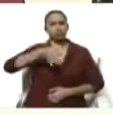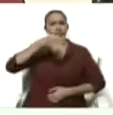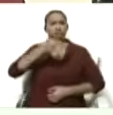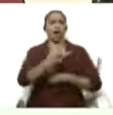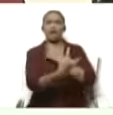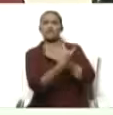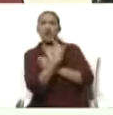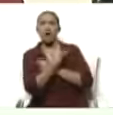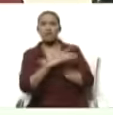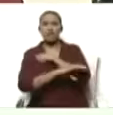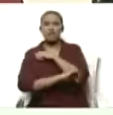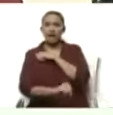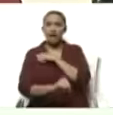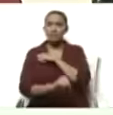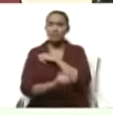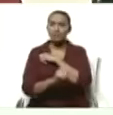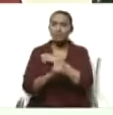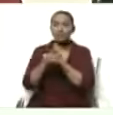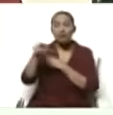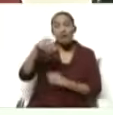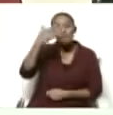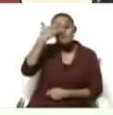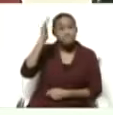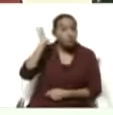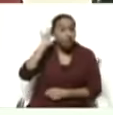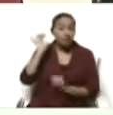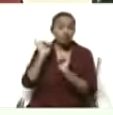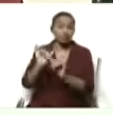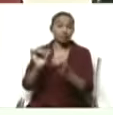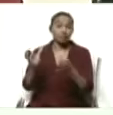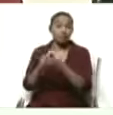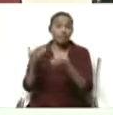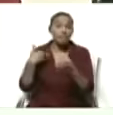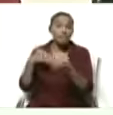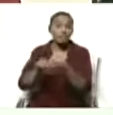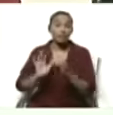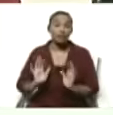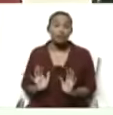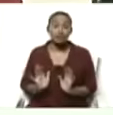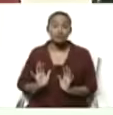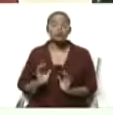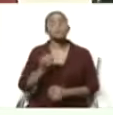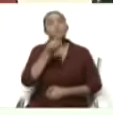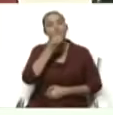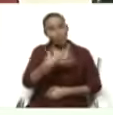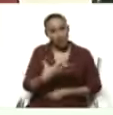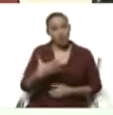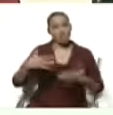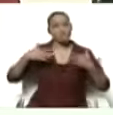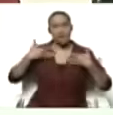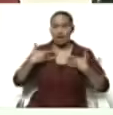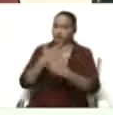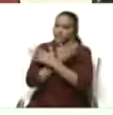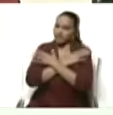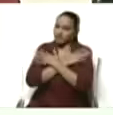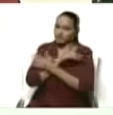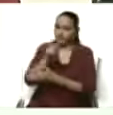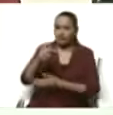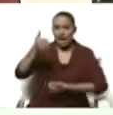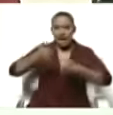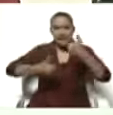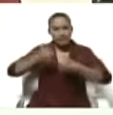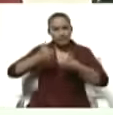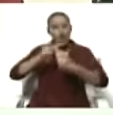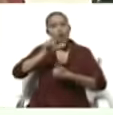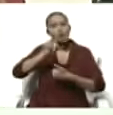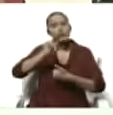fraude son farsantes algunos bien bueno que este candidato asuma que él va a reconocer